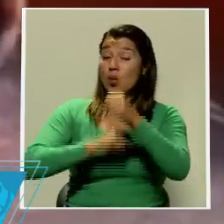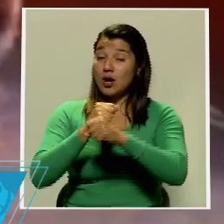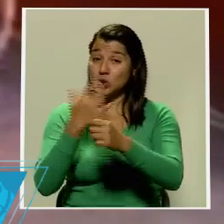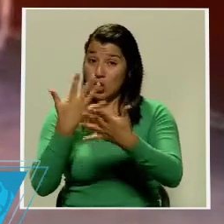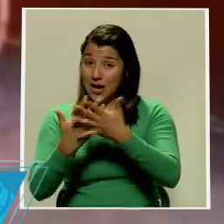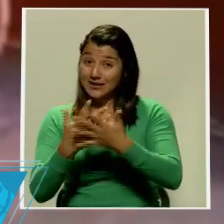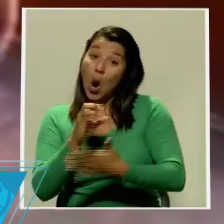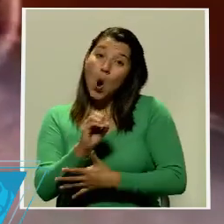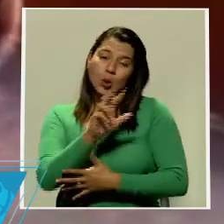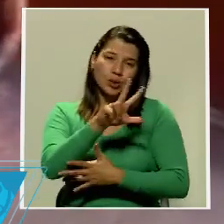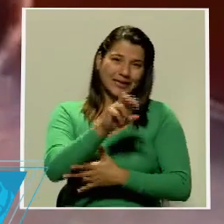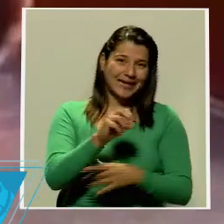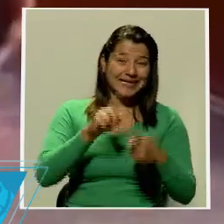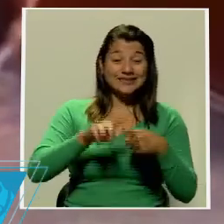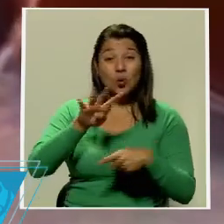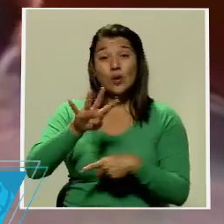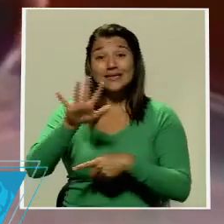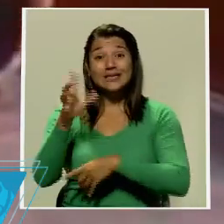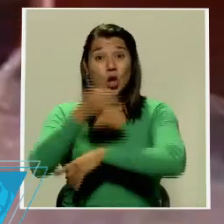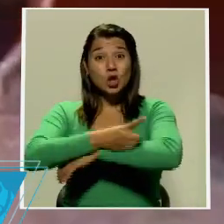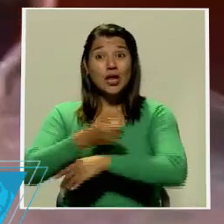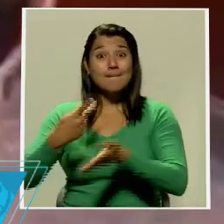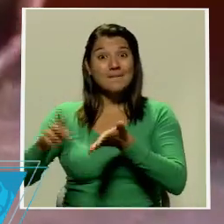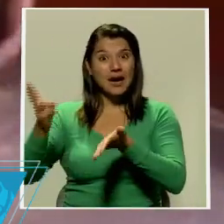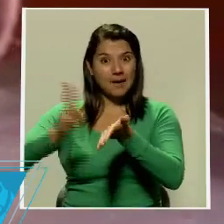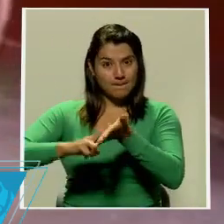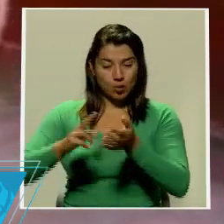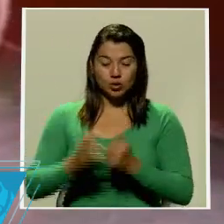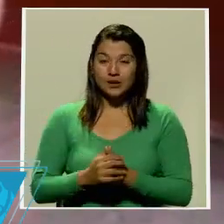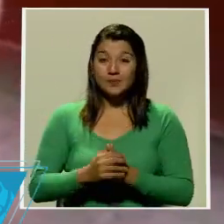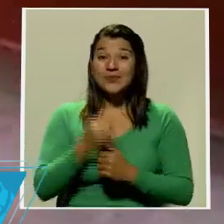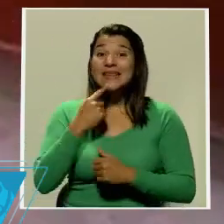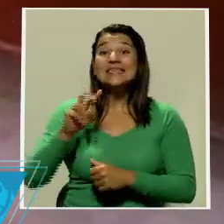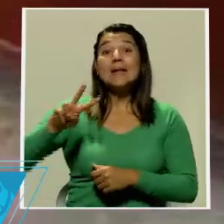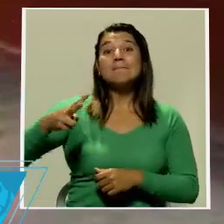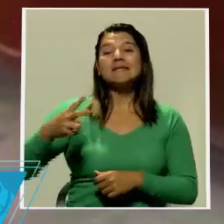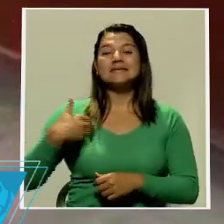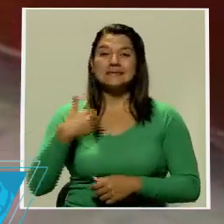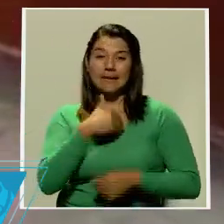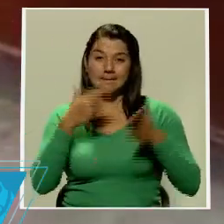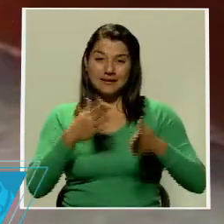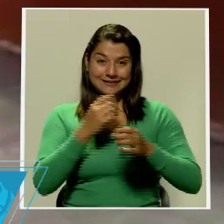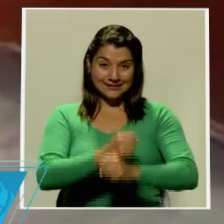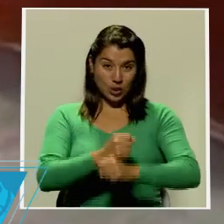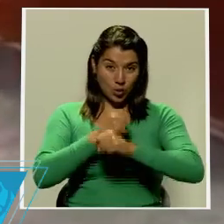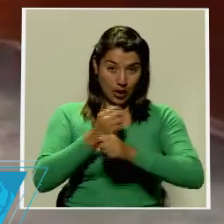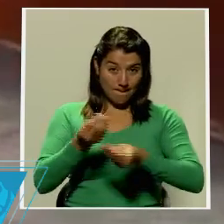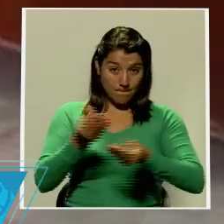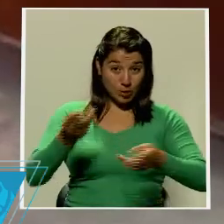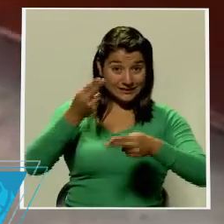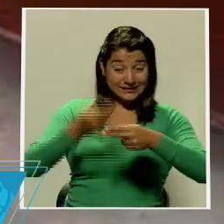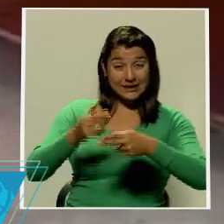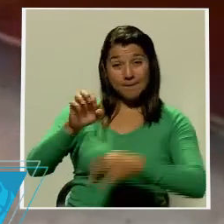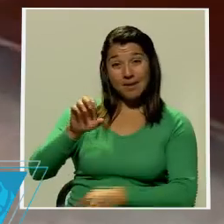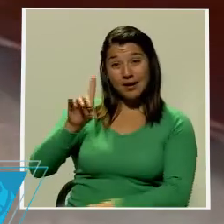de 30 a 45 días multa. De acuerdo con el viceministro de Seguridad Pública, Eduardo Solano, 52